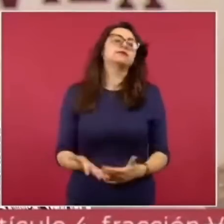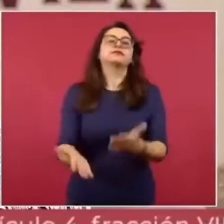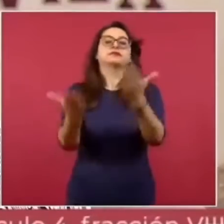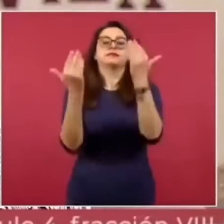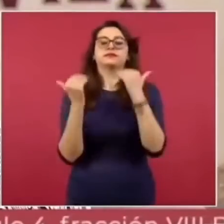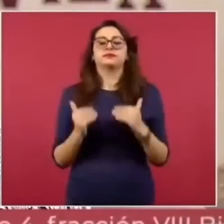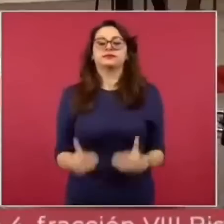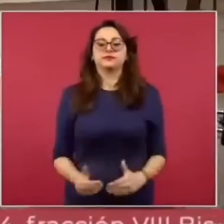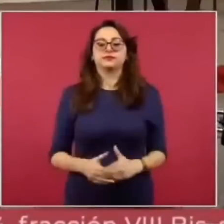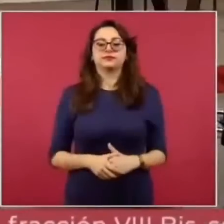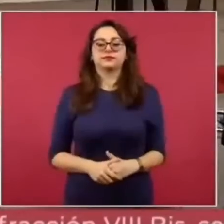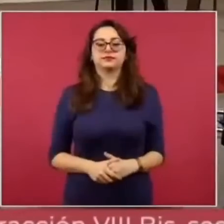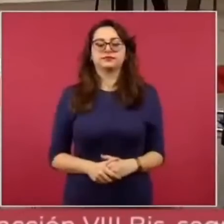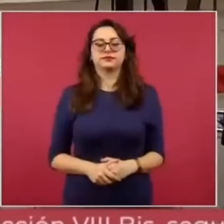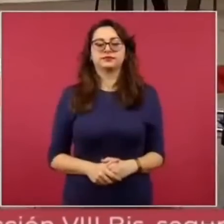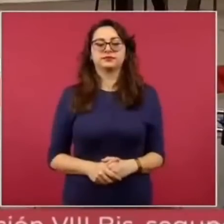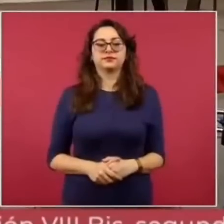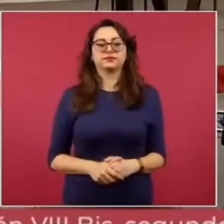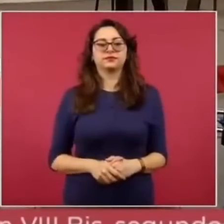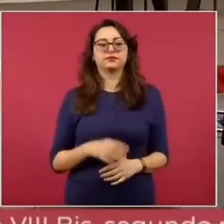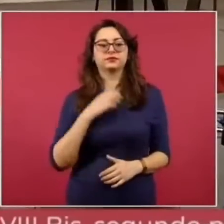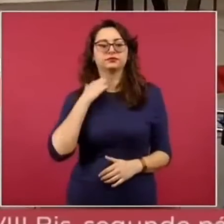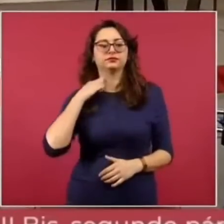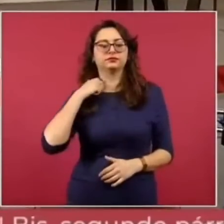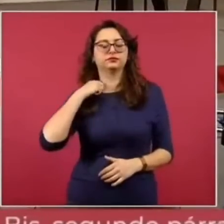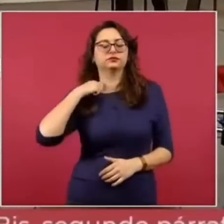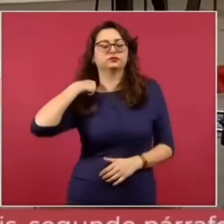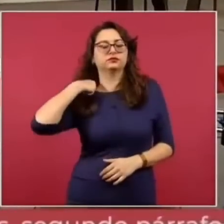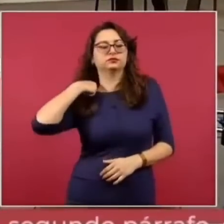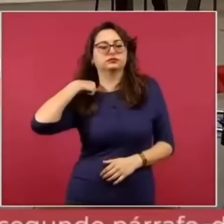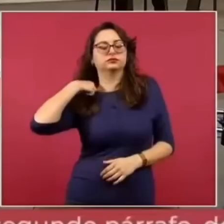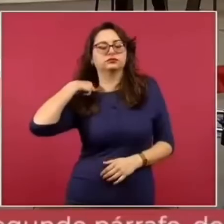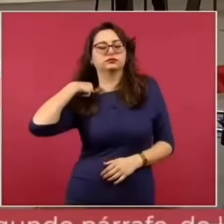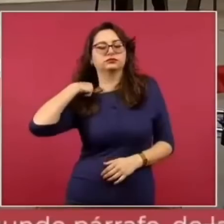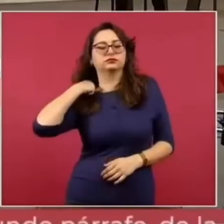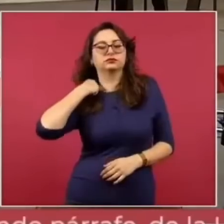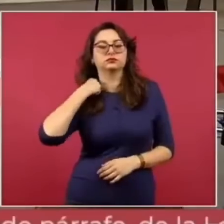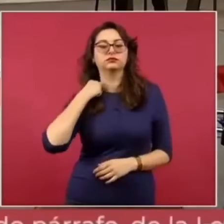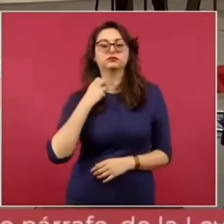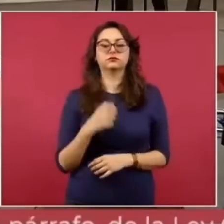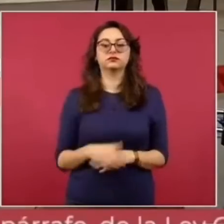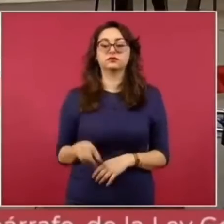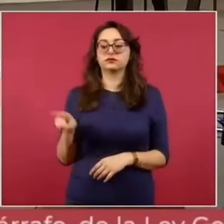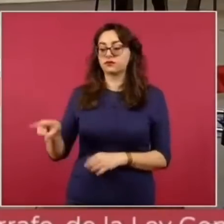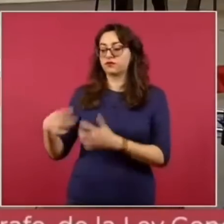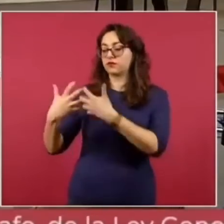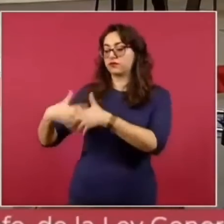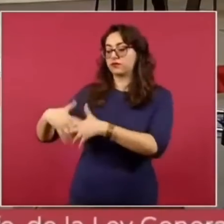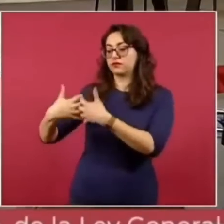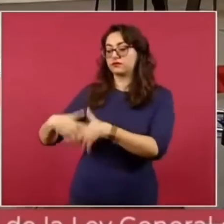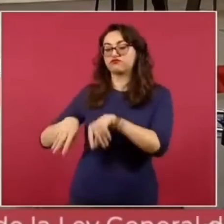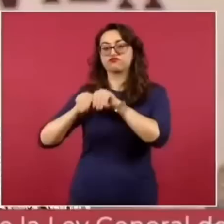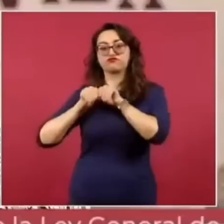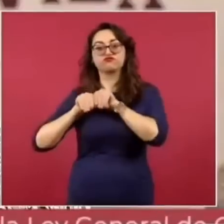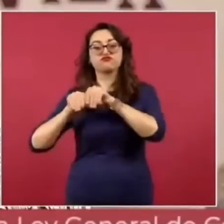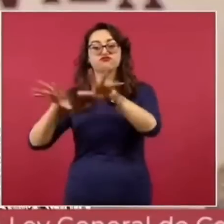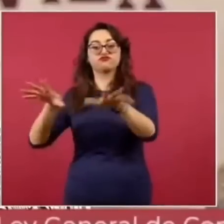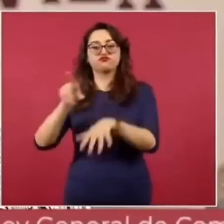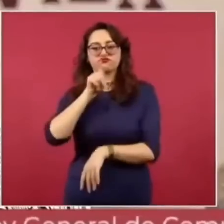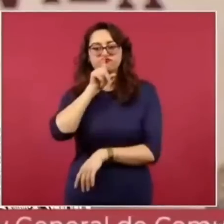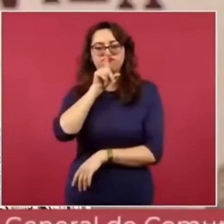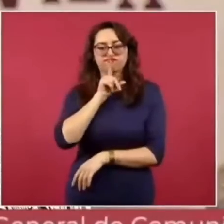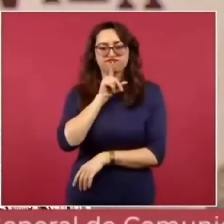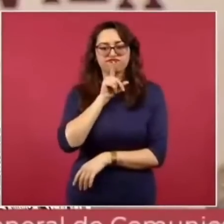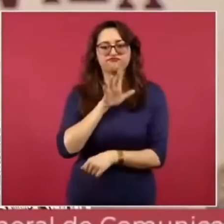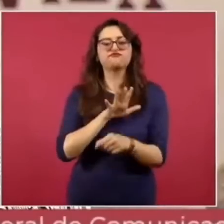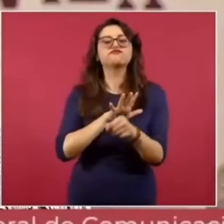favor. Mitos y realidades para que identifiquen cómo la industria tabacalera opera. El mito es que ayudan a